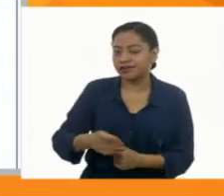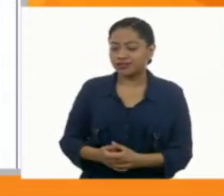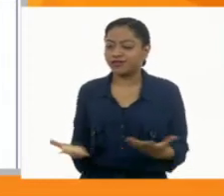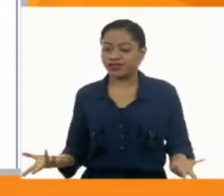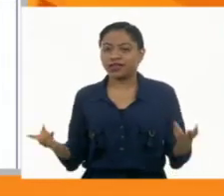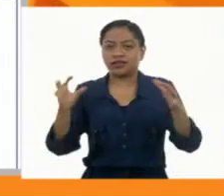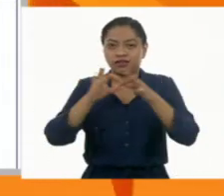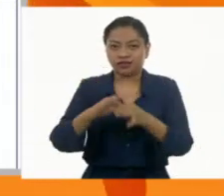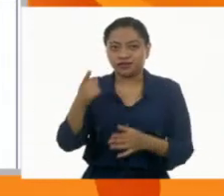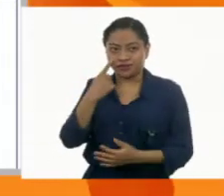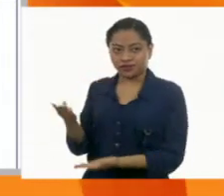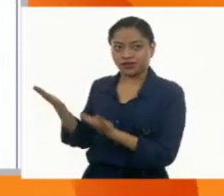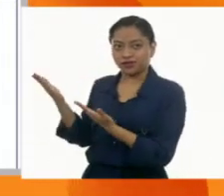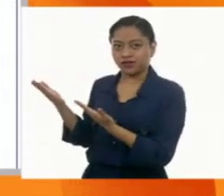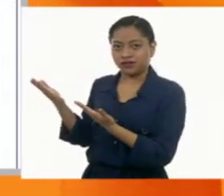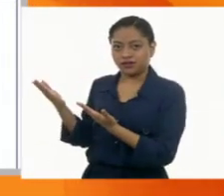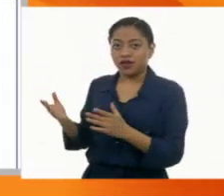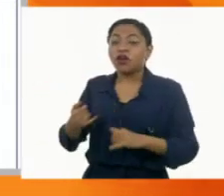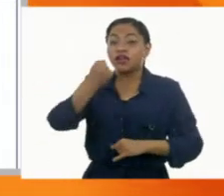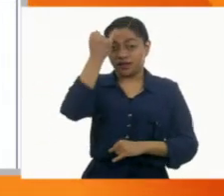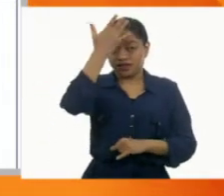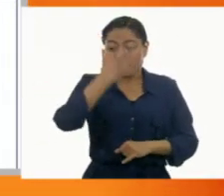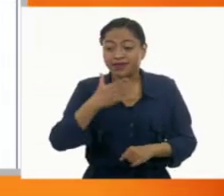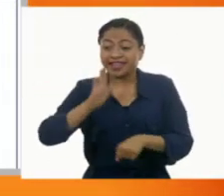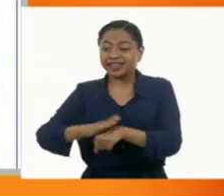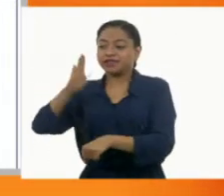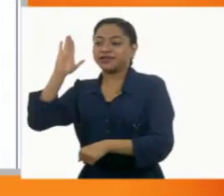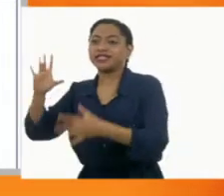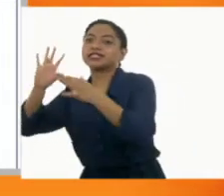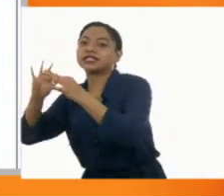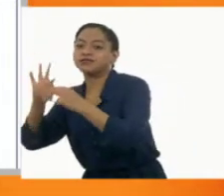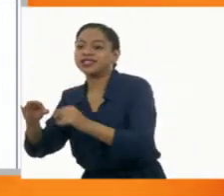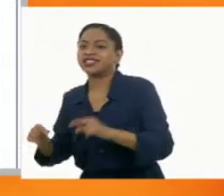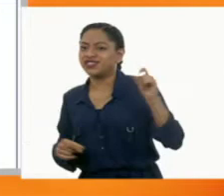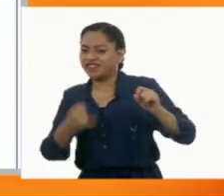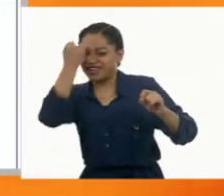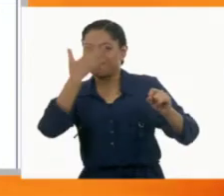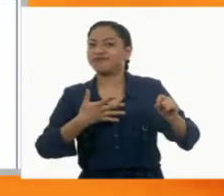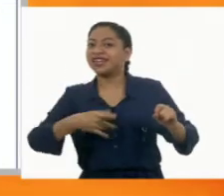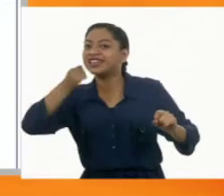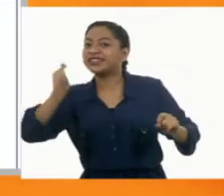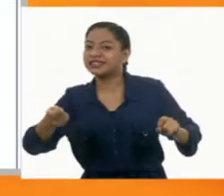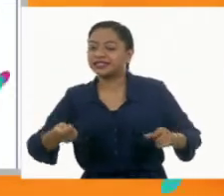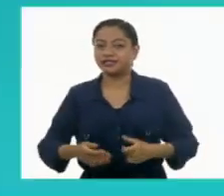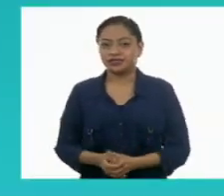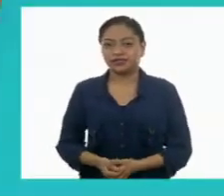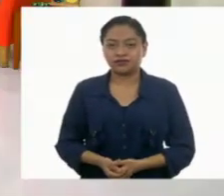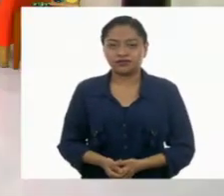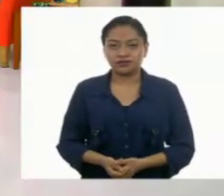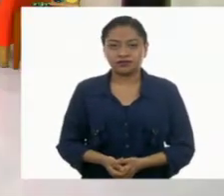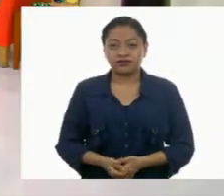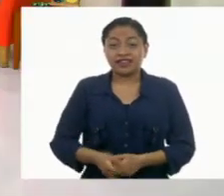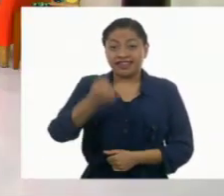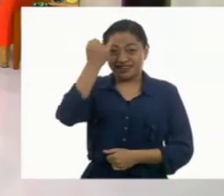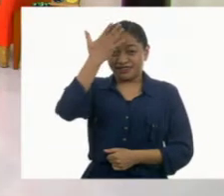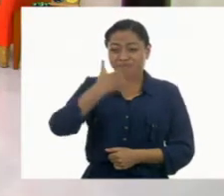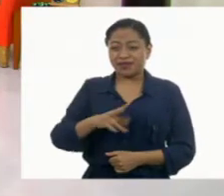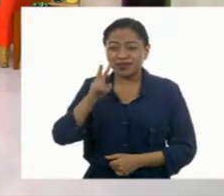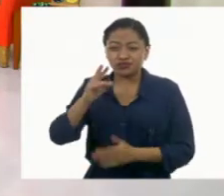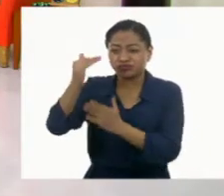un libro en braille, ¿no? Eso tiene que ser específico. Importante las imágenes que no sean en